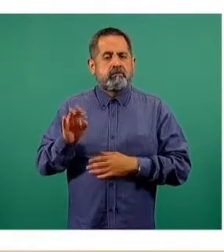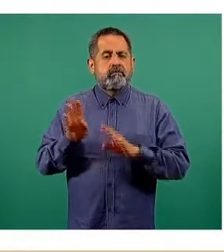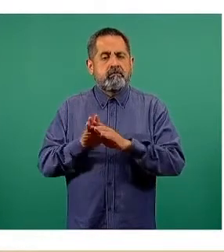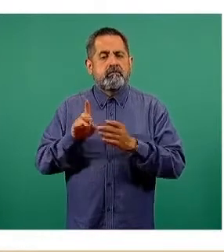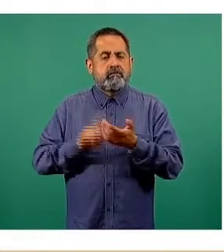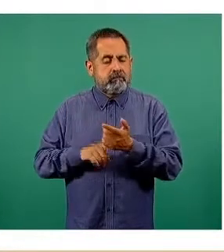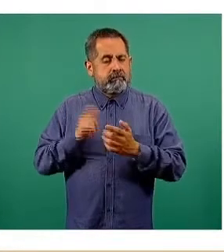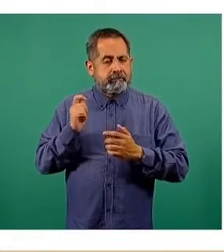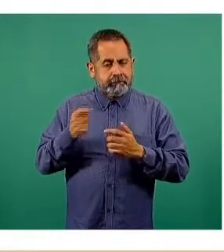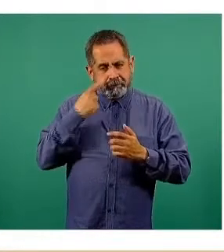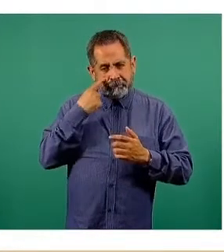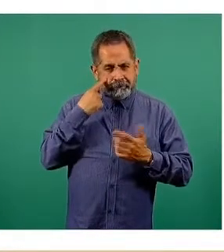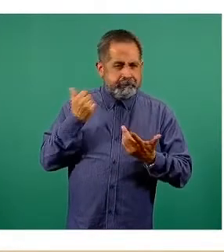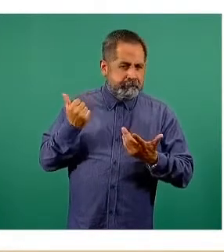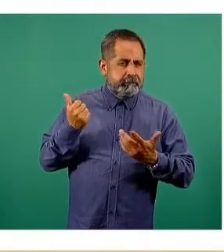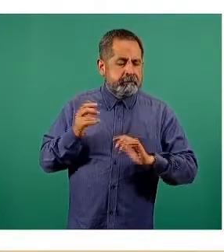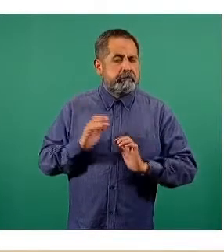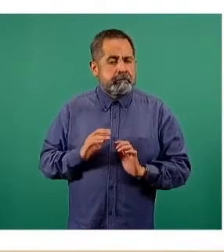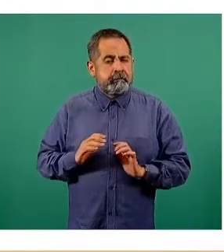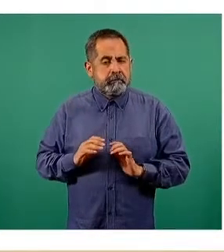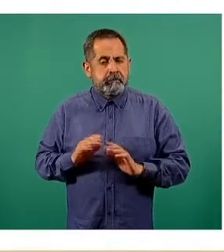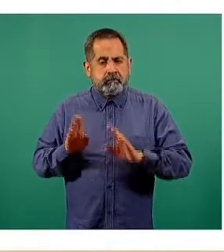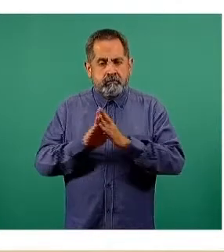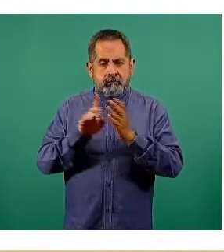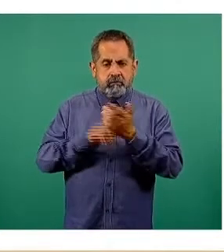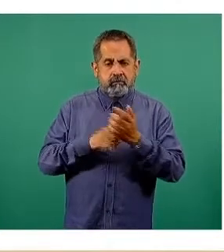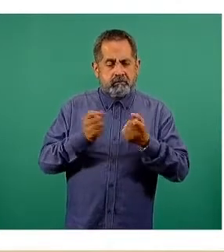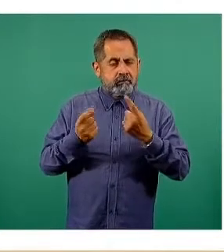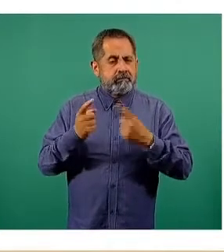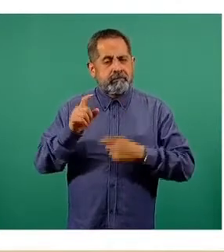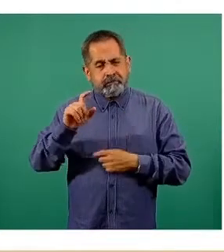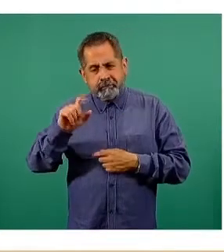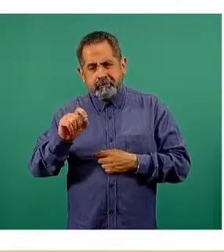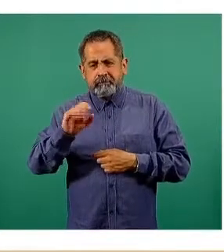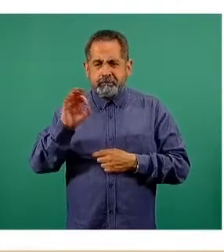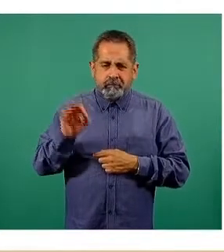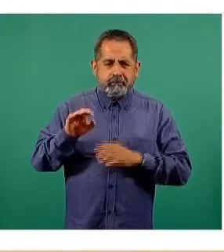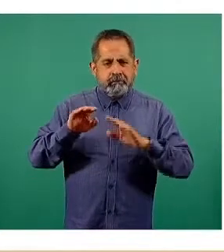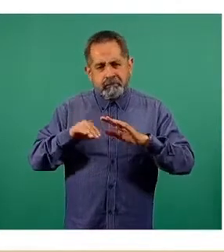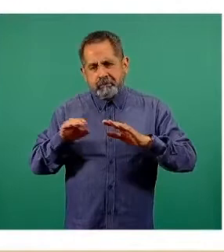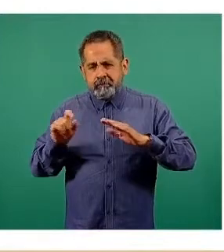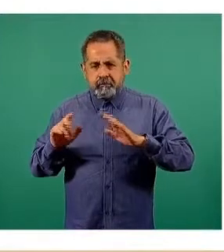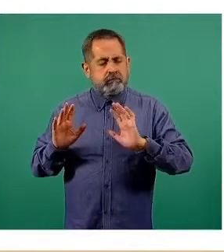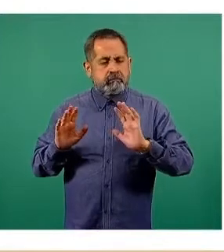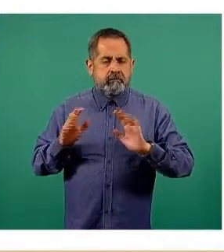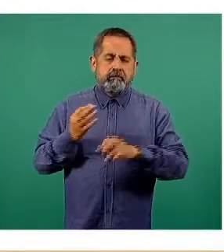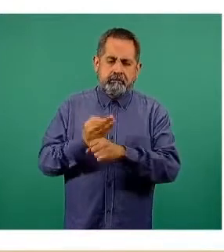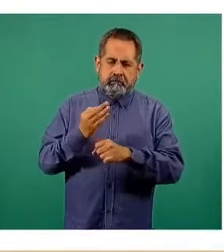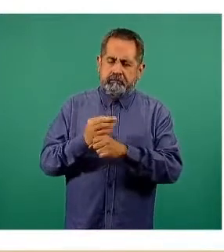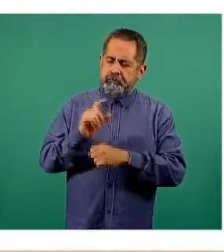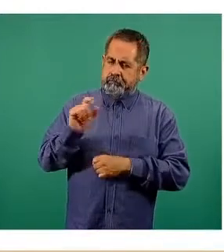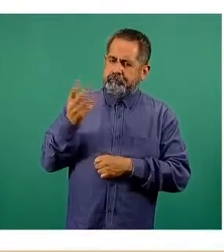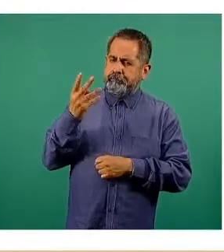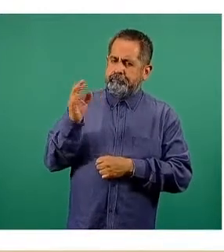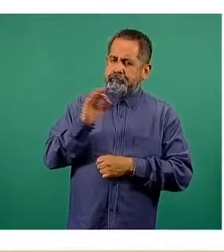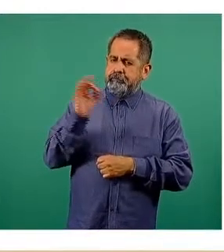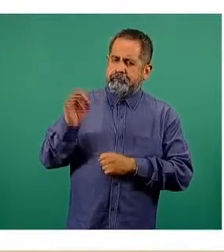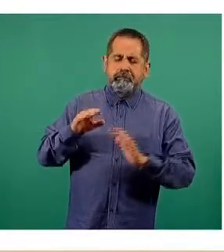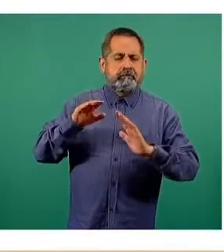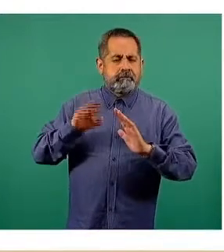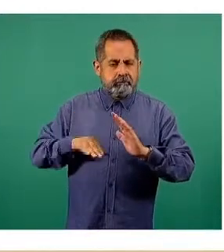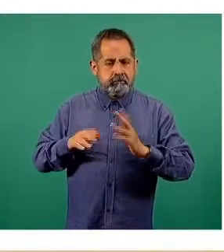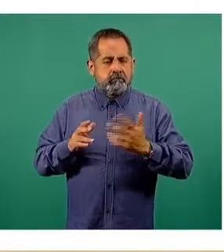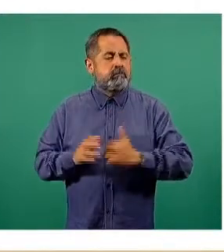de los porcentajes, aquellos por encima de las reducciones de menos 20%, que han sido de los más importantes en las